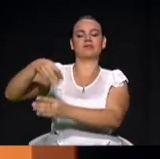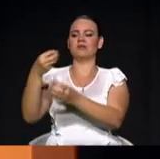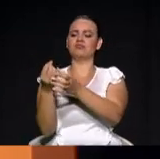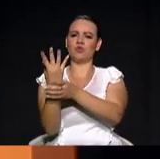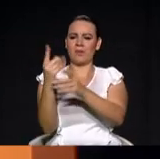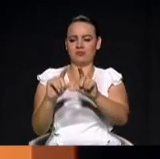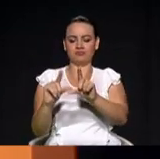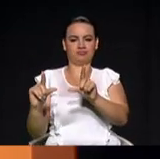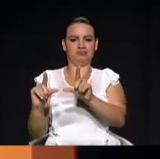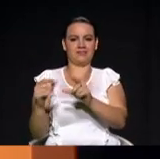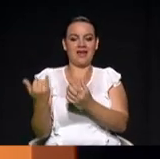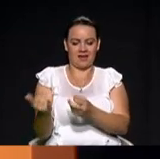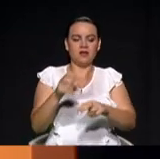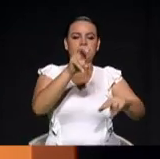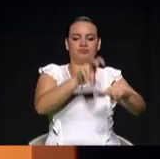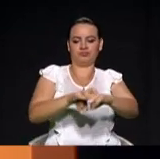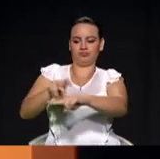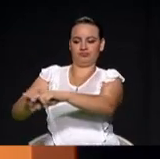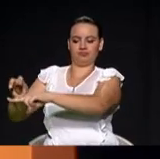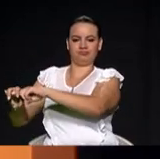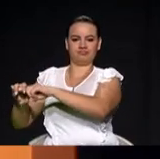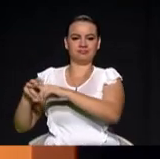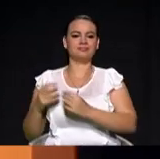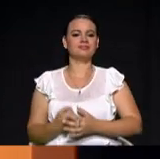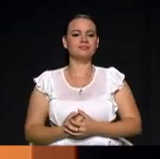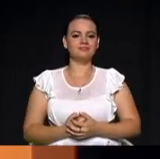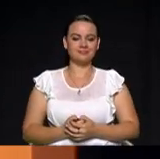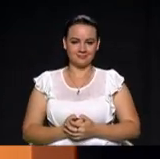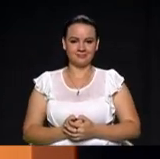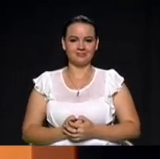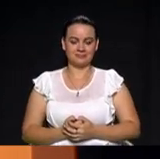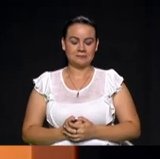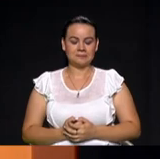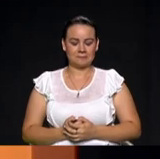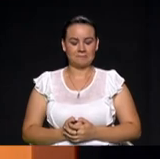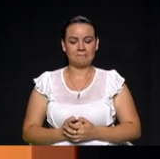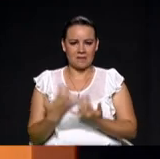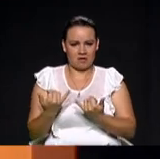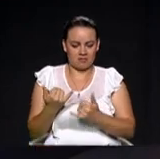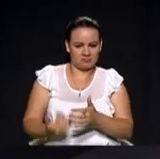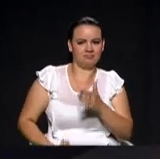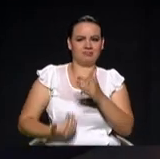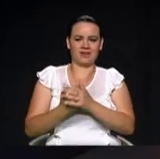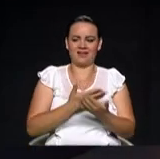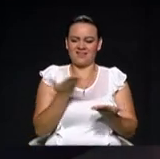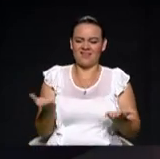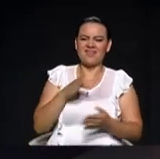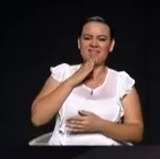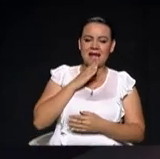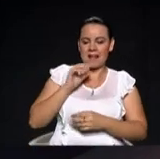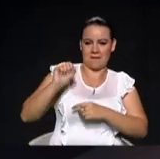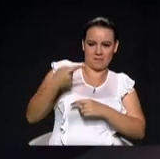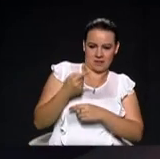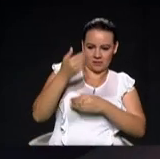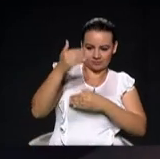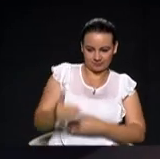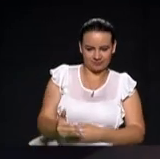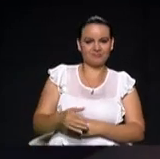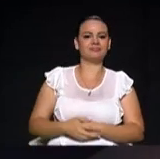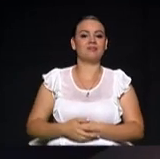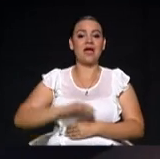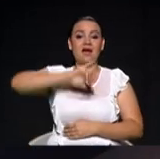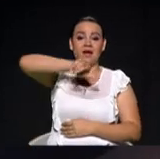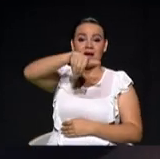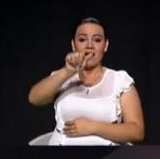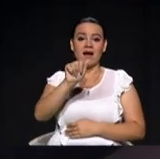número en el que está sentado en este momento en ese orden de ideas entonces nos acompañan el candidato jairo herrán vargas